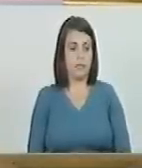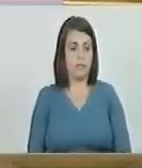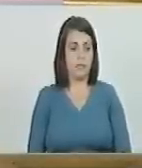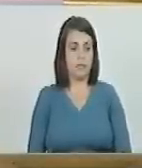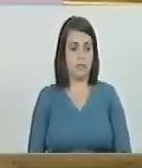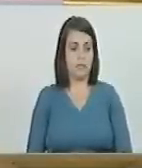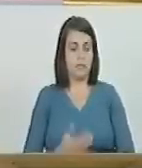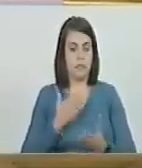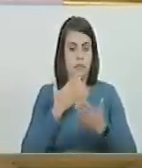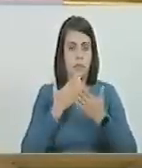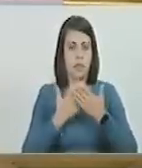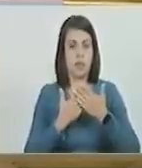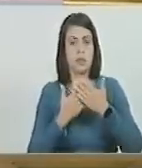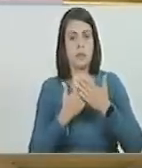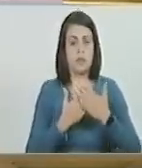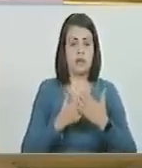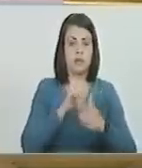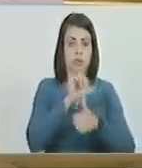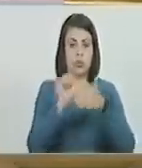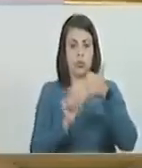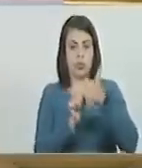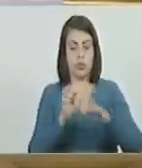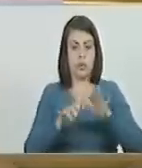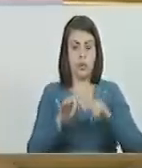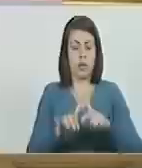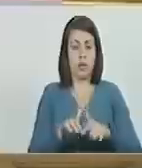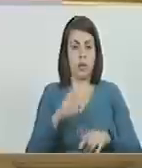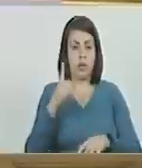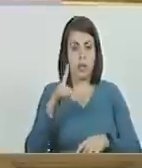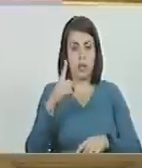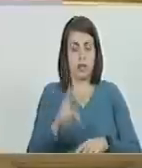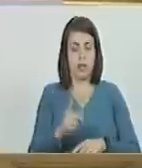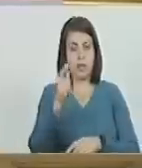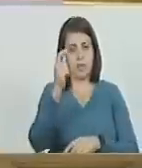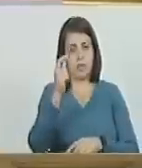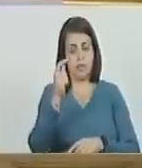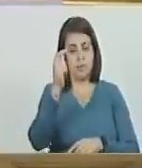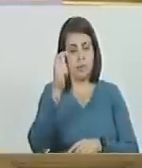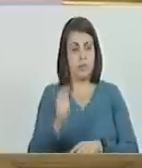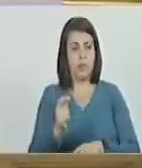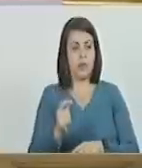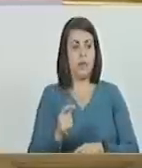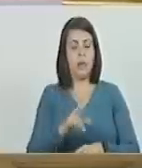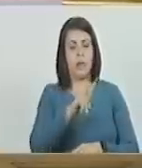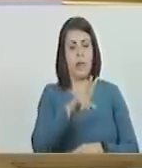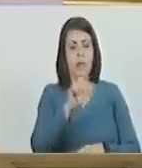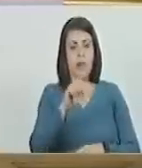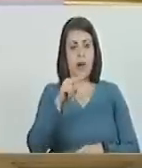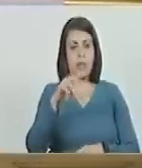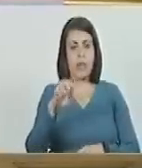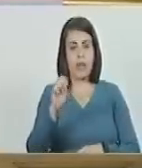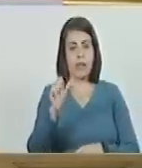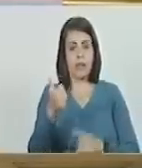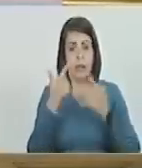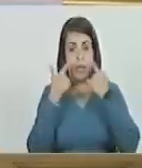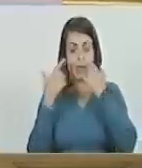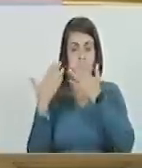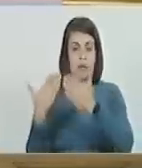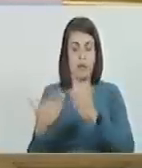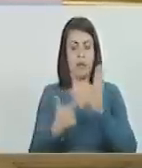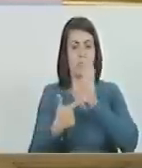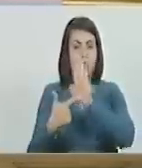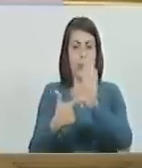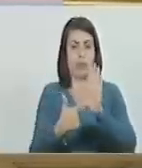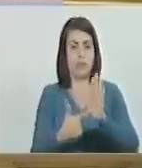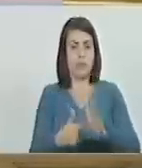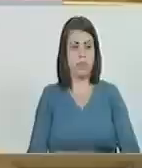Muchas gracias, subsecretaria. Le dejo en el derecho de palabra a la diputada Vanessa Montero para que